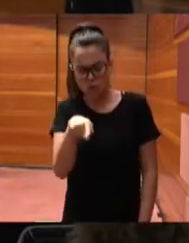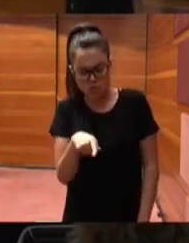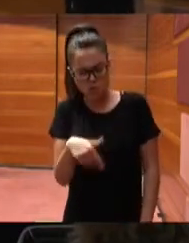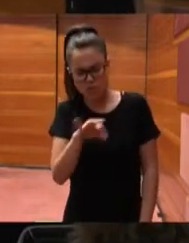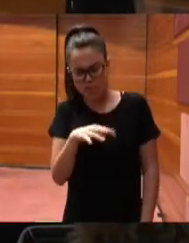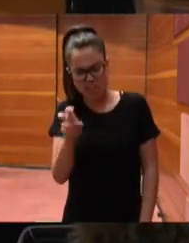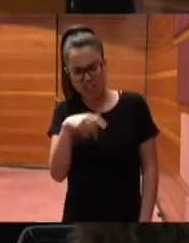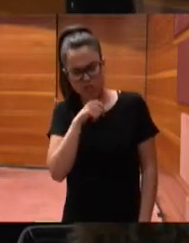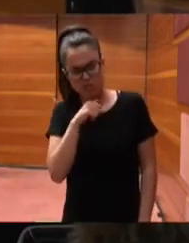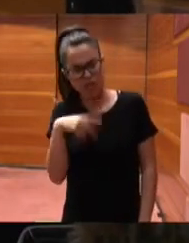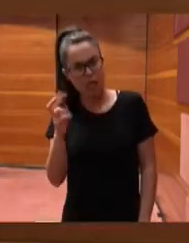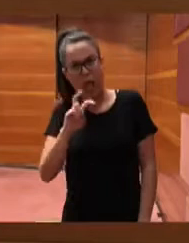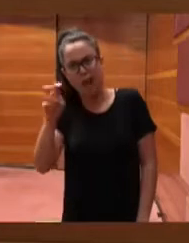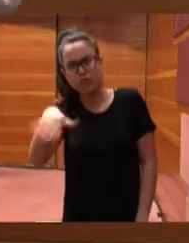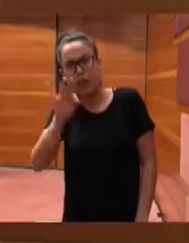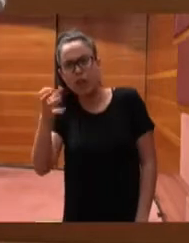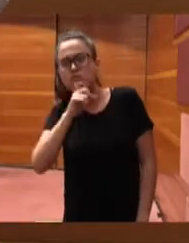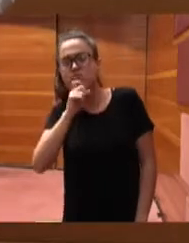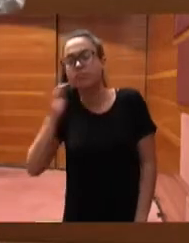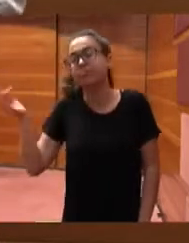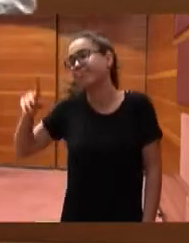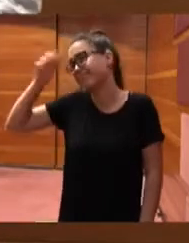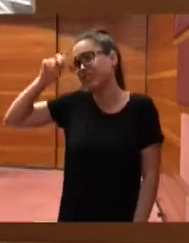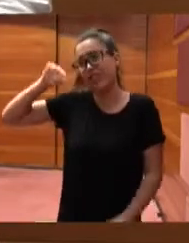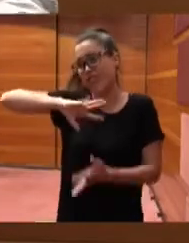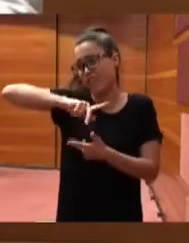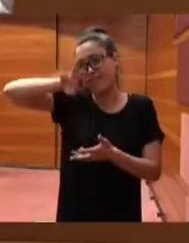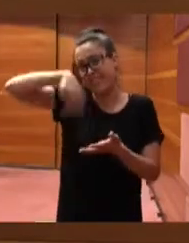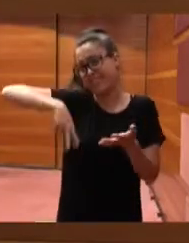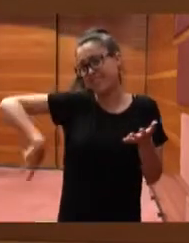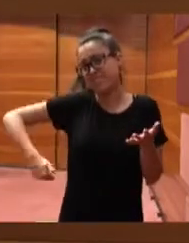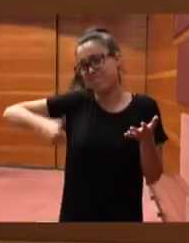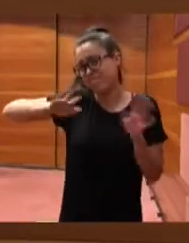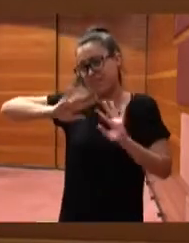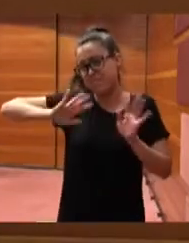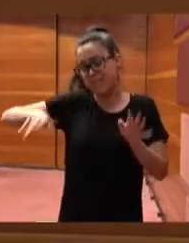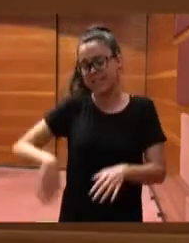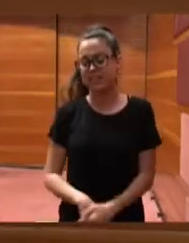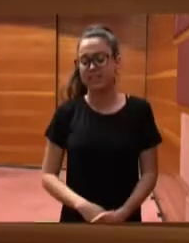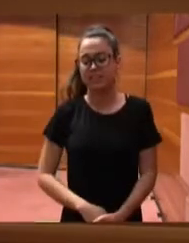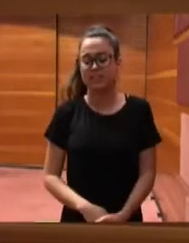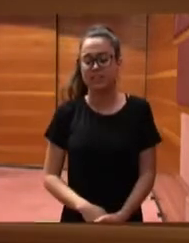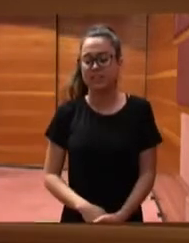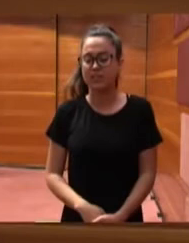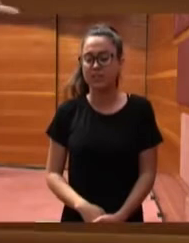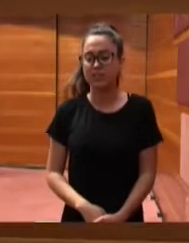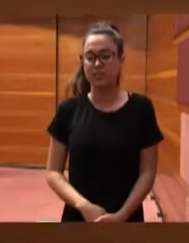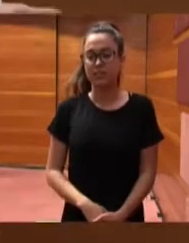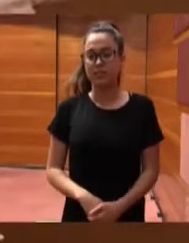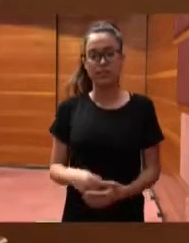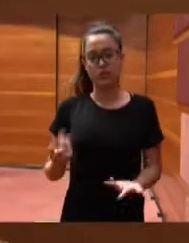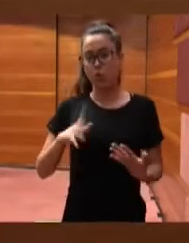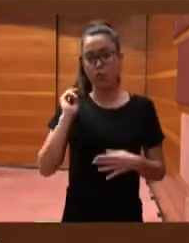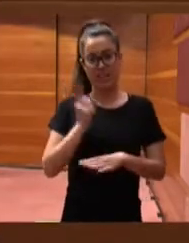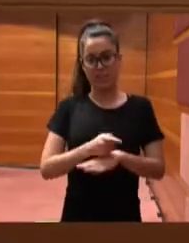pasa al siguiente. Realmente no tengo ni idea, solo conozco el titular, pero efectivamente es uno de los problemas. Conforme un jurado popular es obligatorio,